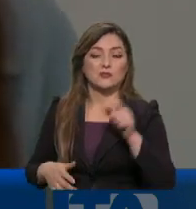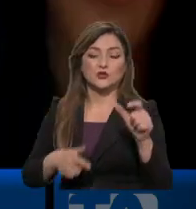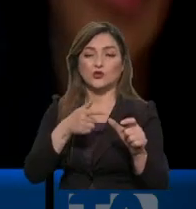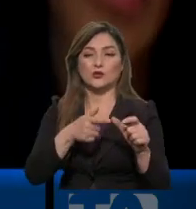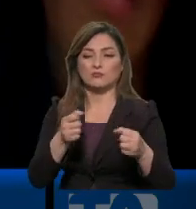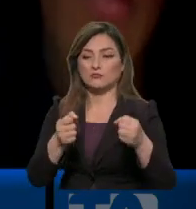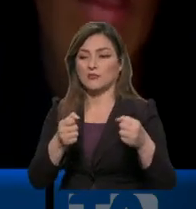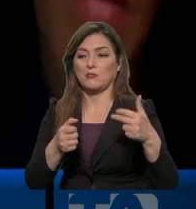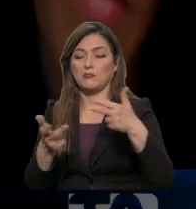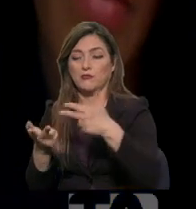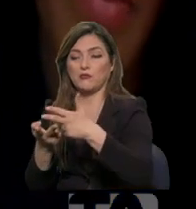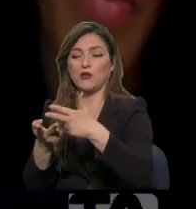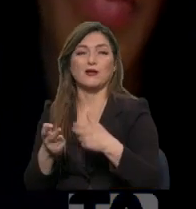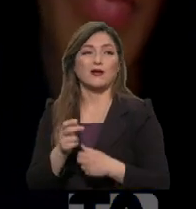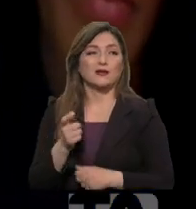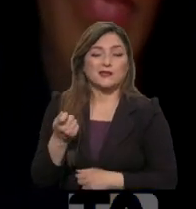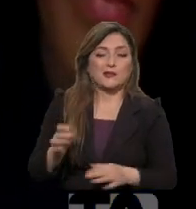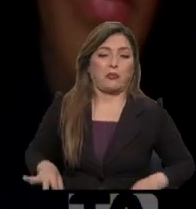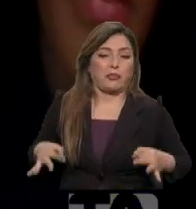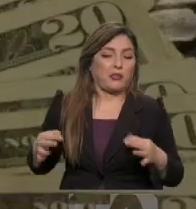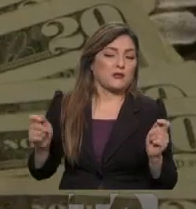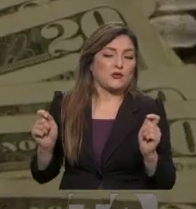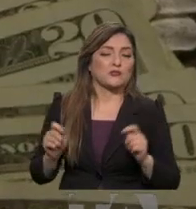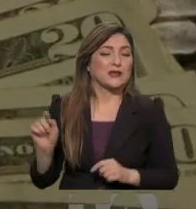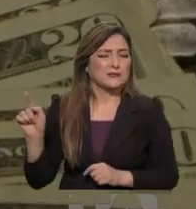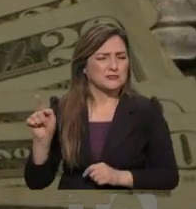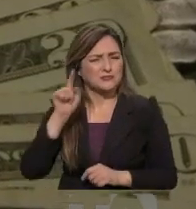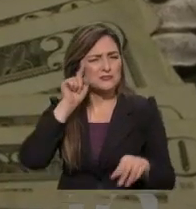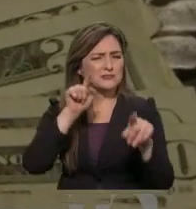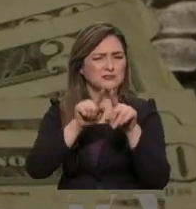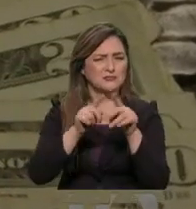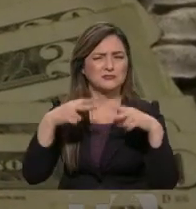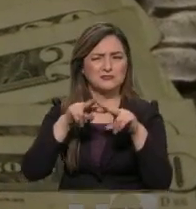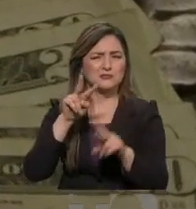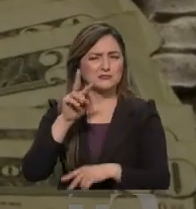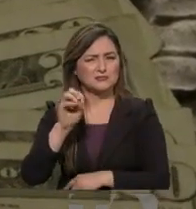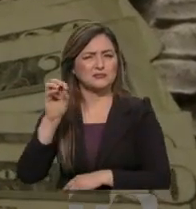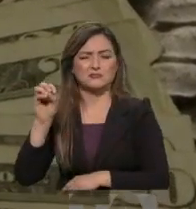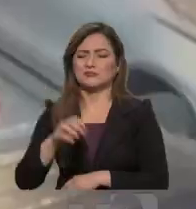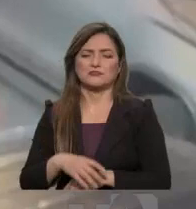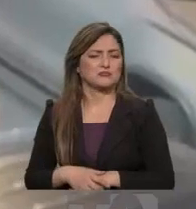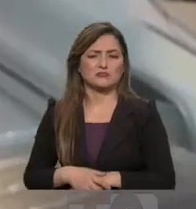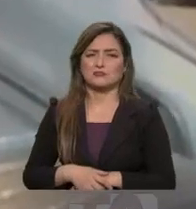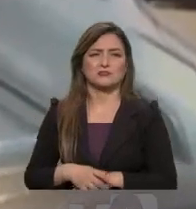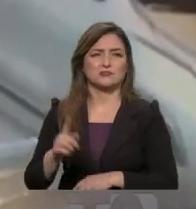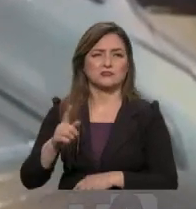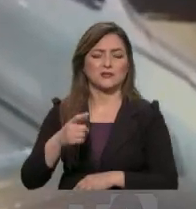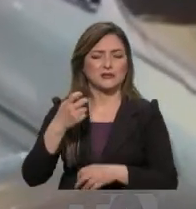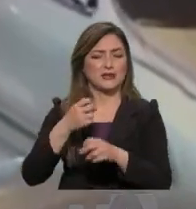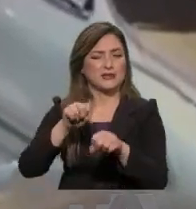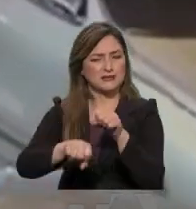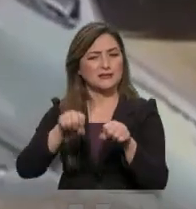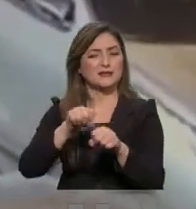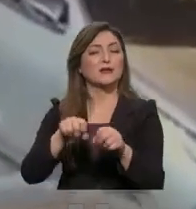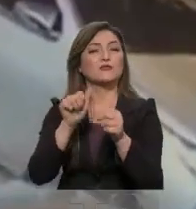dinero. André Endara, hermana de Felipe, no está de acuerdo con el monto de la reparación, pues considera que las graves lesiones que